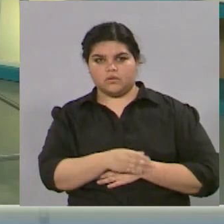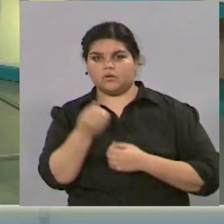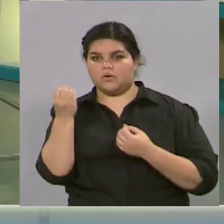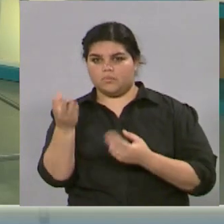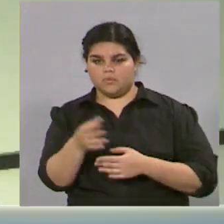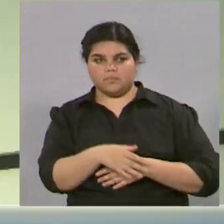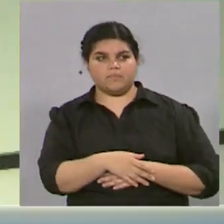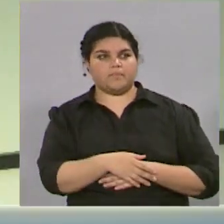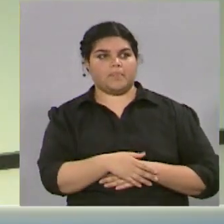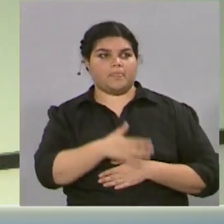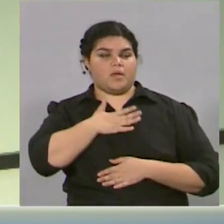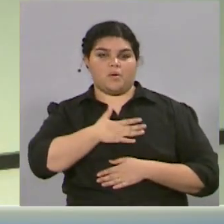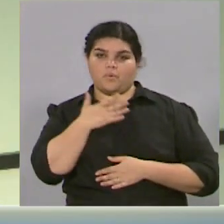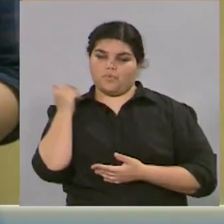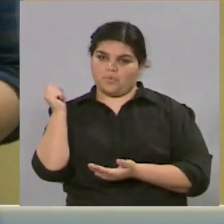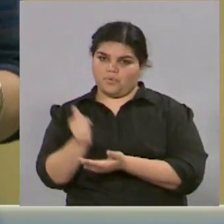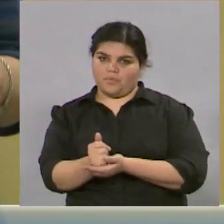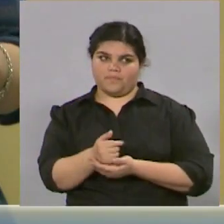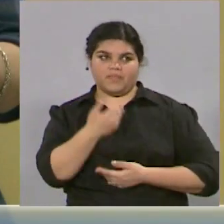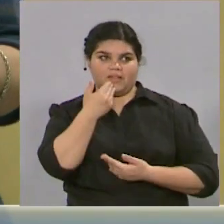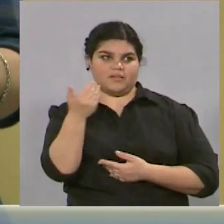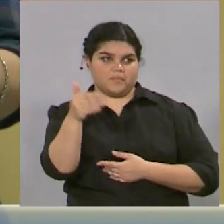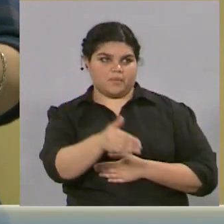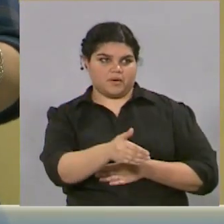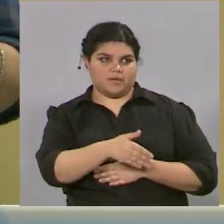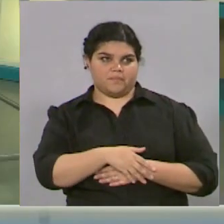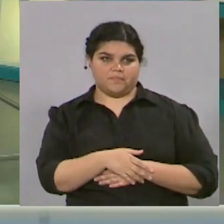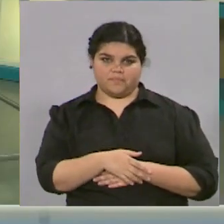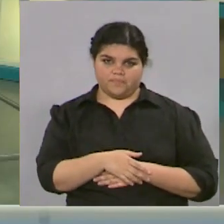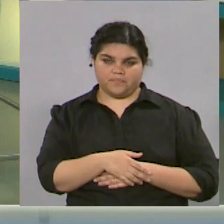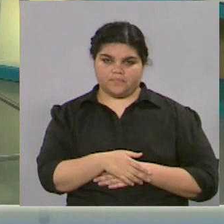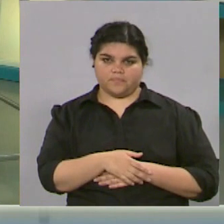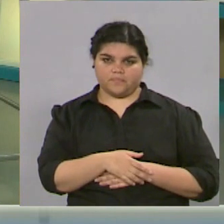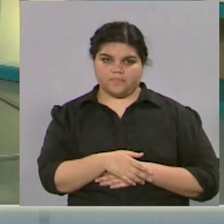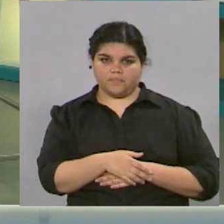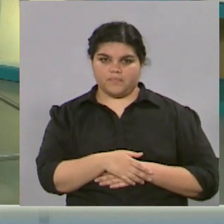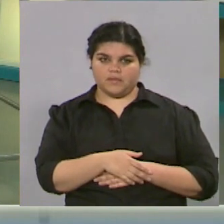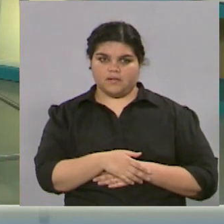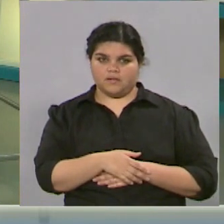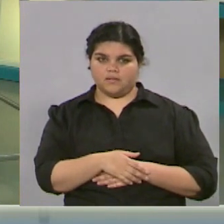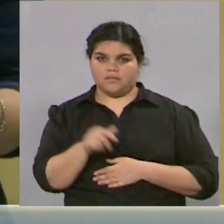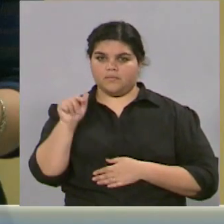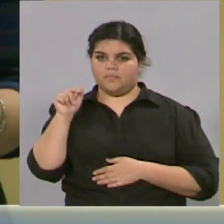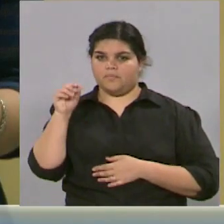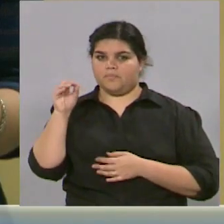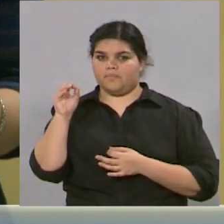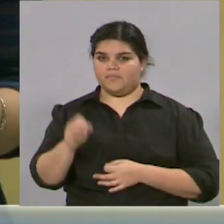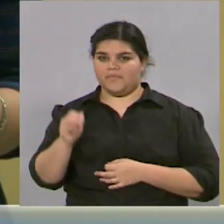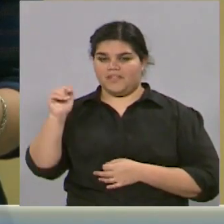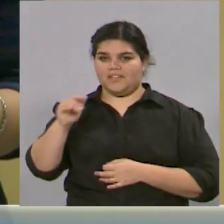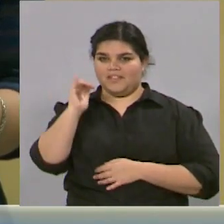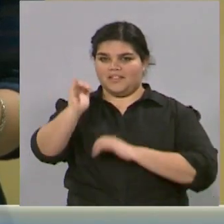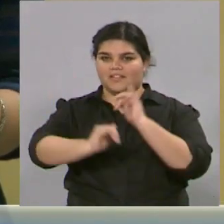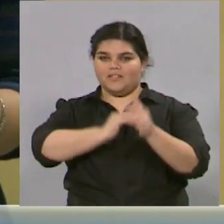están? Un gusto Bien. estar acá. Muy bien. Bueno, gracias por acercarte, está buenísimo. Bueno, Pablo, con respecto a este informe disparador,